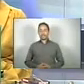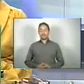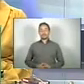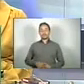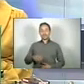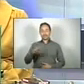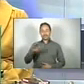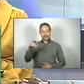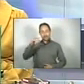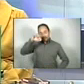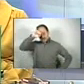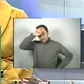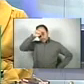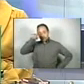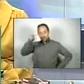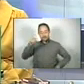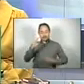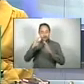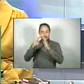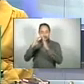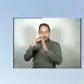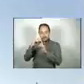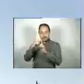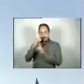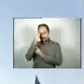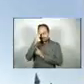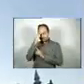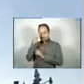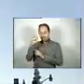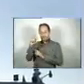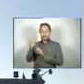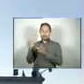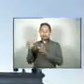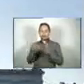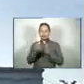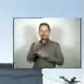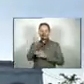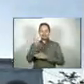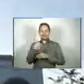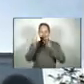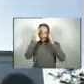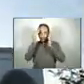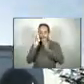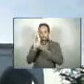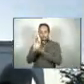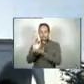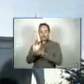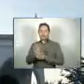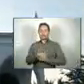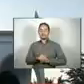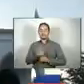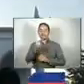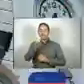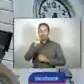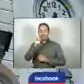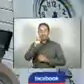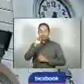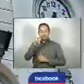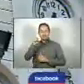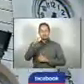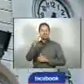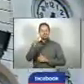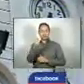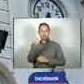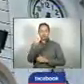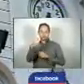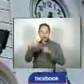Guadalupe en Antiguo Cuscatlán se prepara para la celebración del Día de la Virgen de Guadalupe este domingo 12 de diciembre. A la